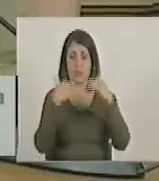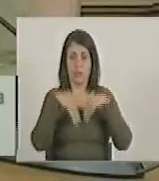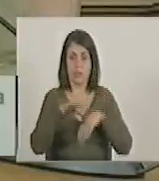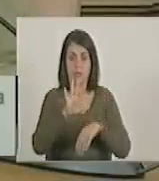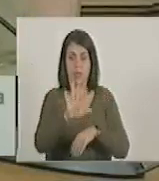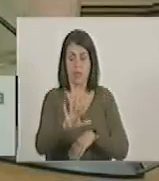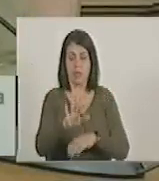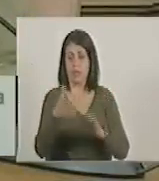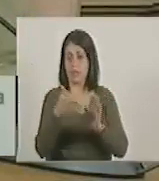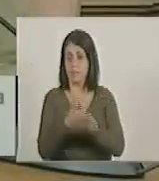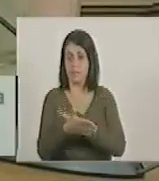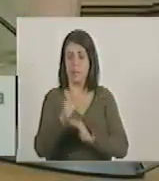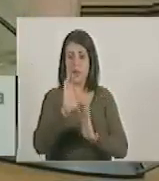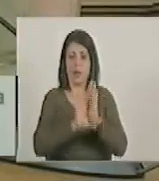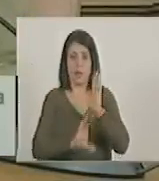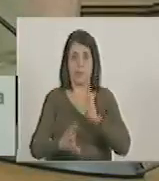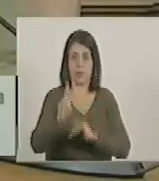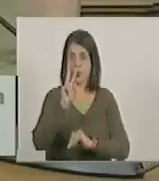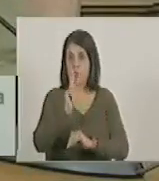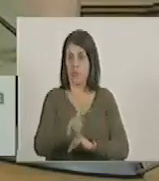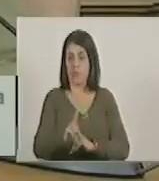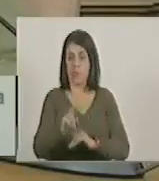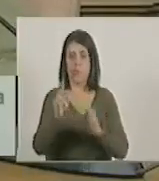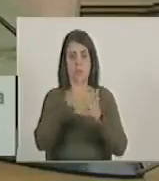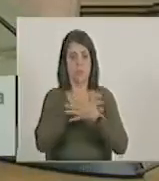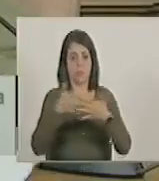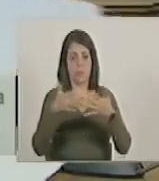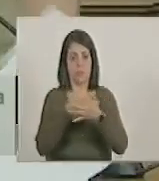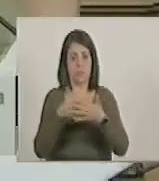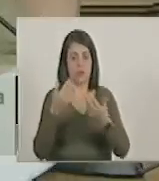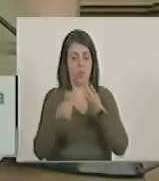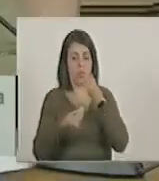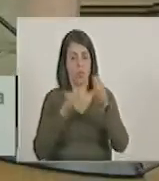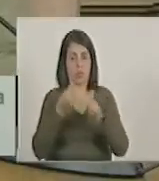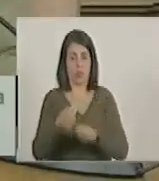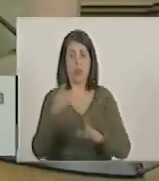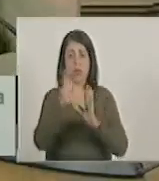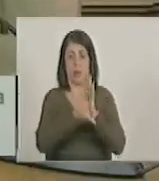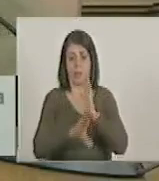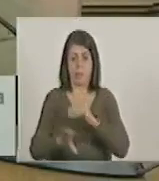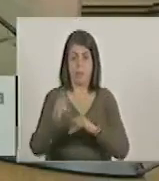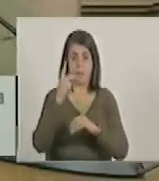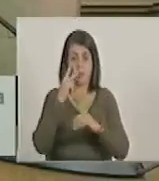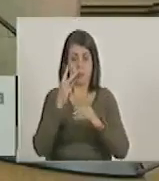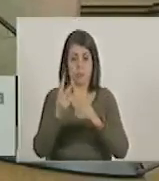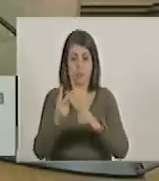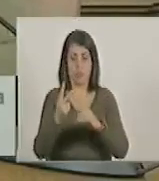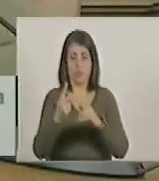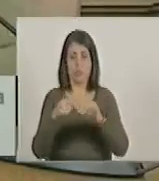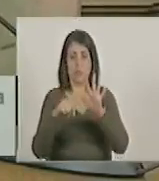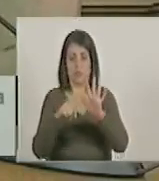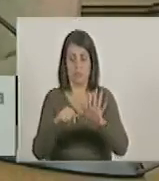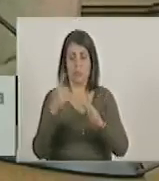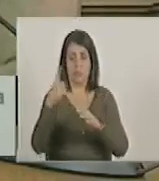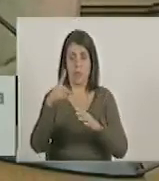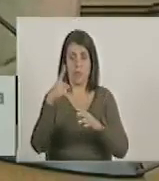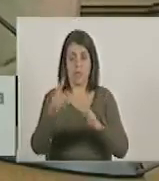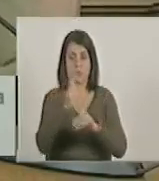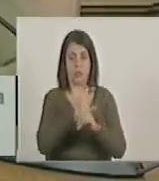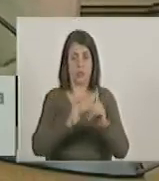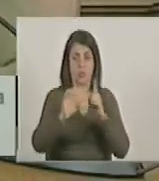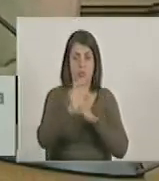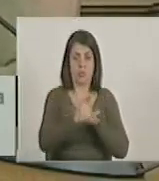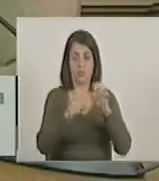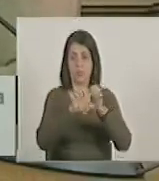quinta correspondiente al capítulo 2, el cual queda redactado en los siguientes términos. Sección quinta, de los derechos